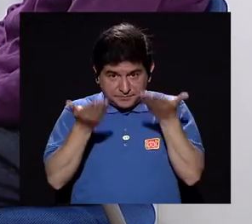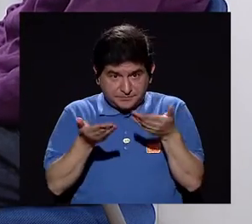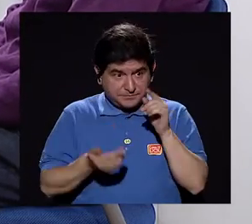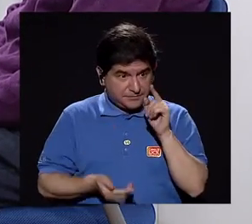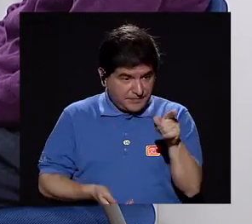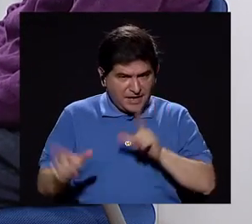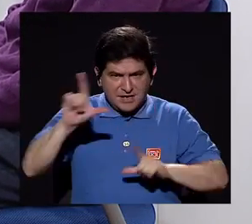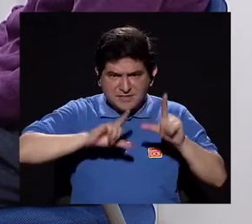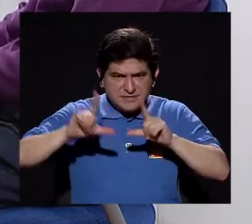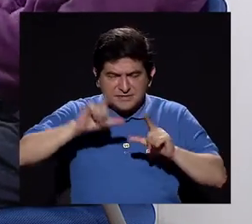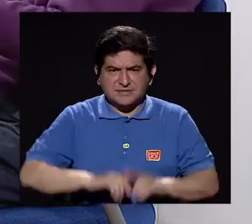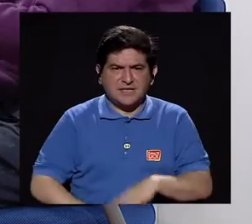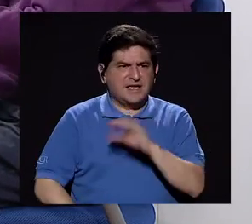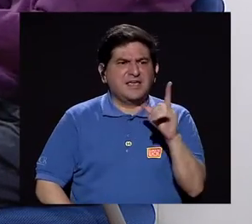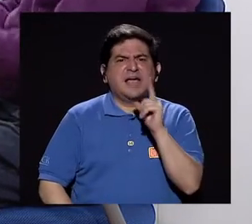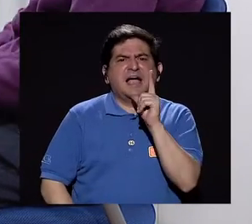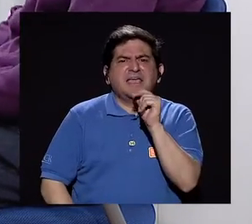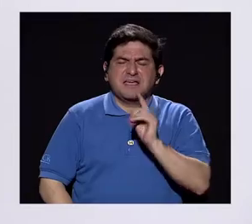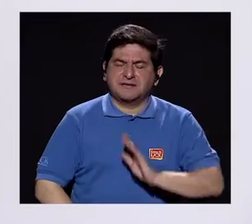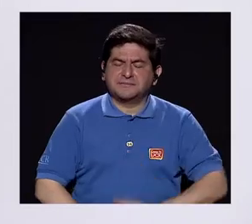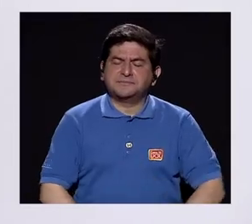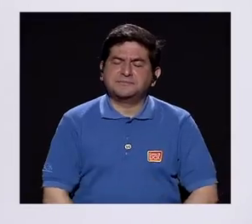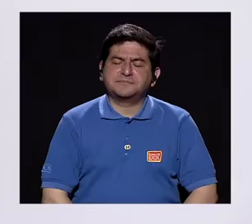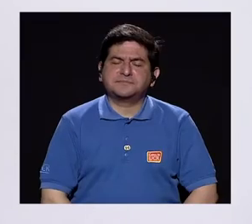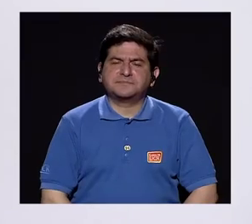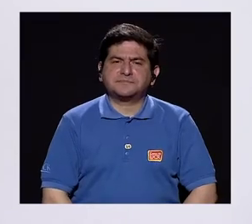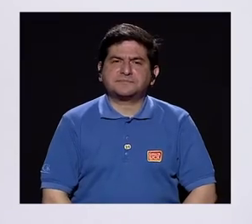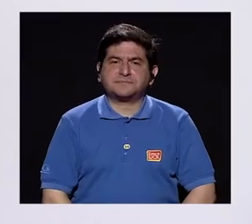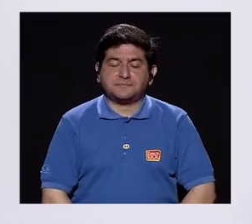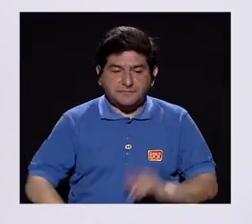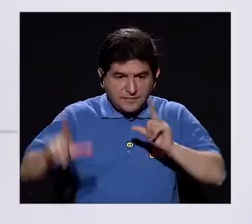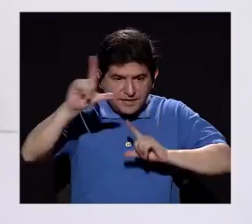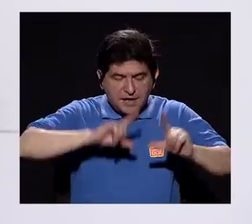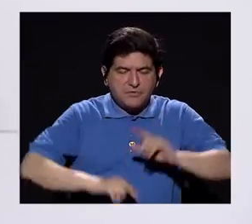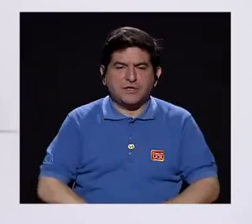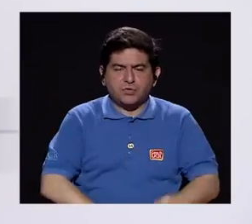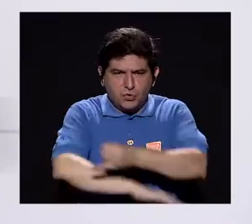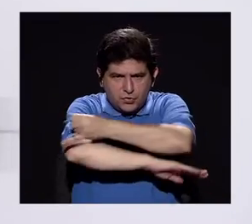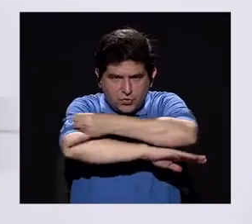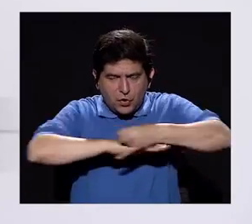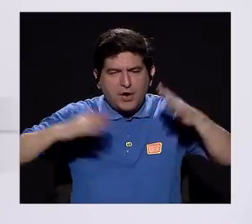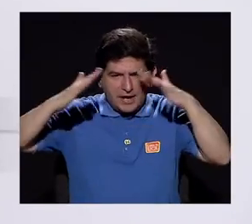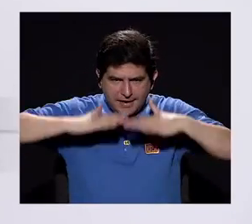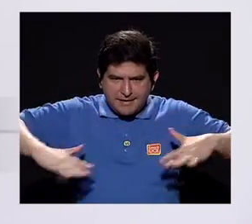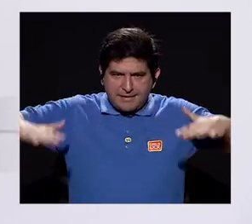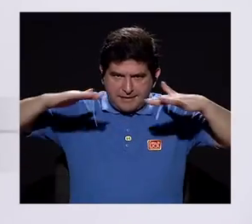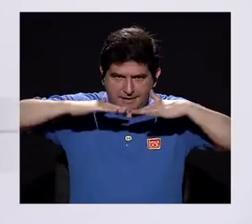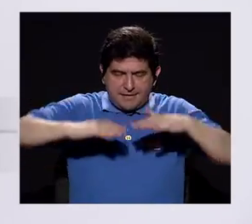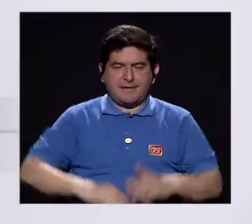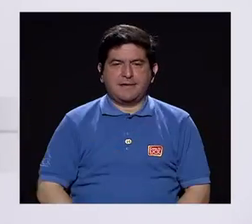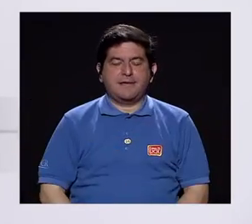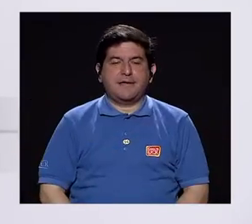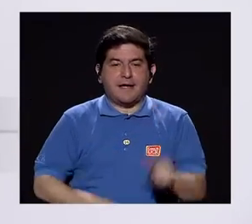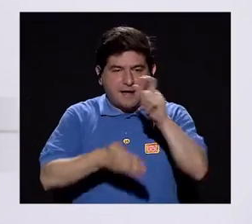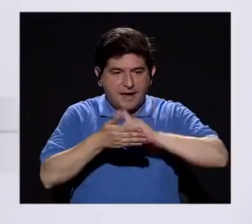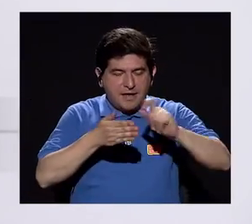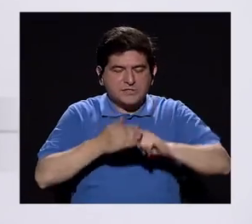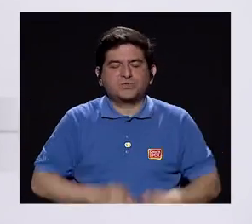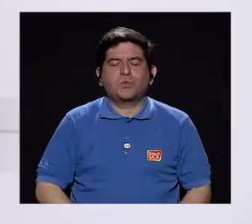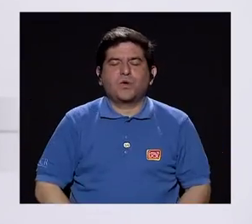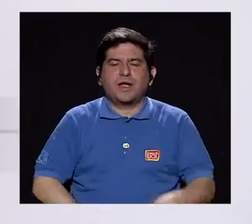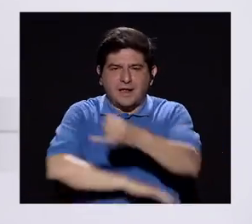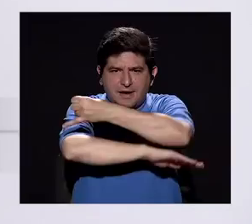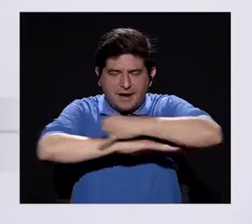este laboratorio y aquí en claro el laboratorio de ingeniería ambiental pertenece a la escuela de